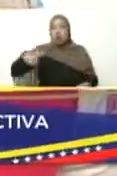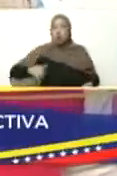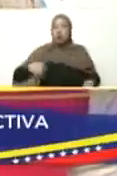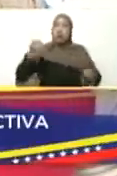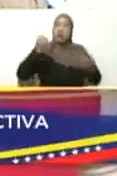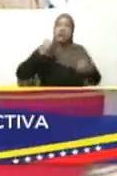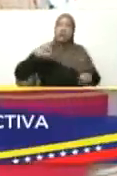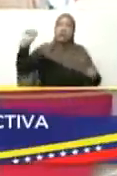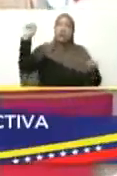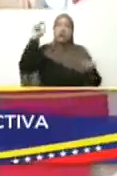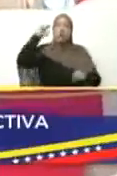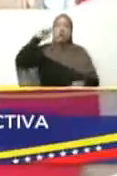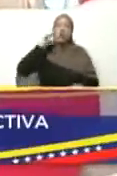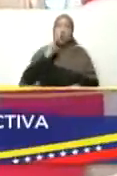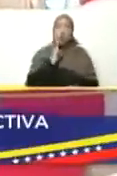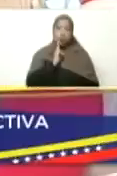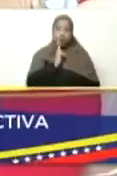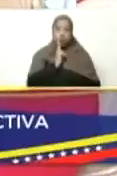socialismo bolivariano.